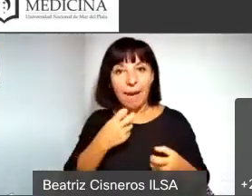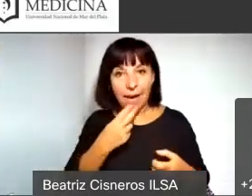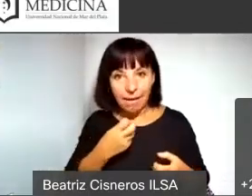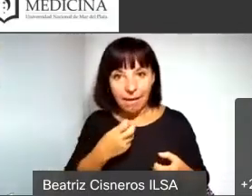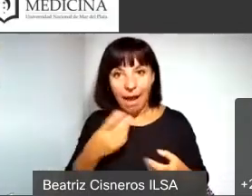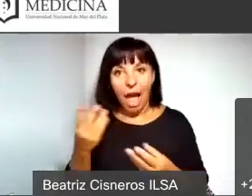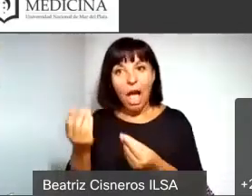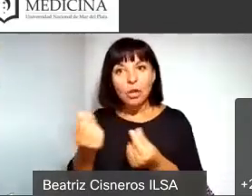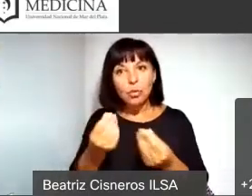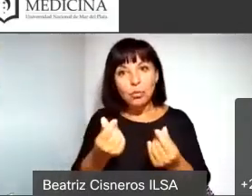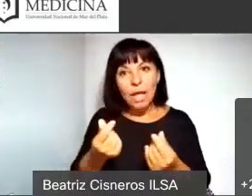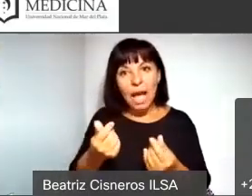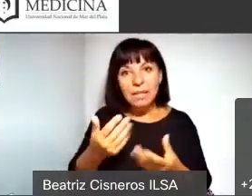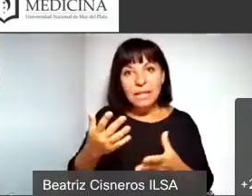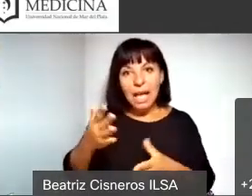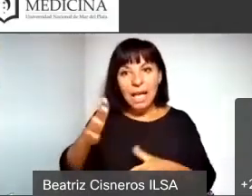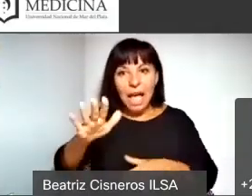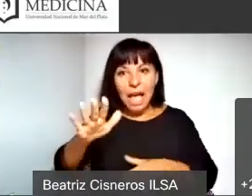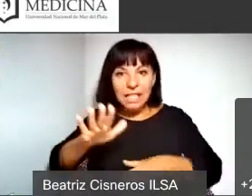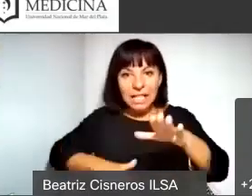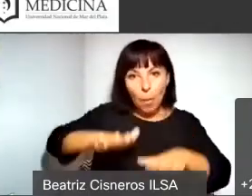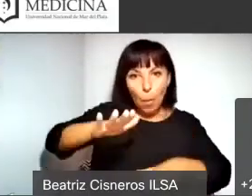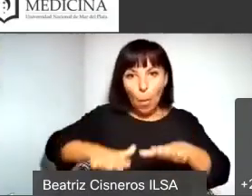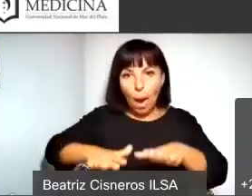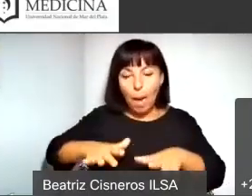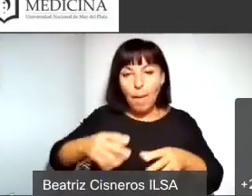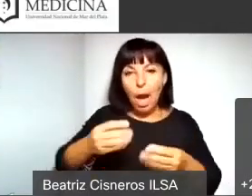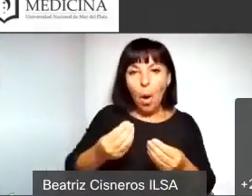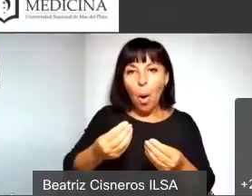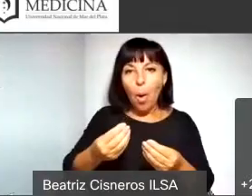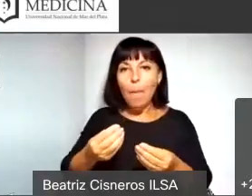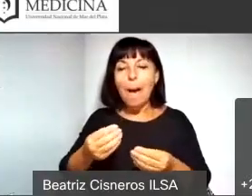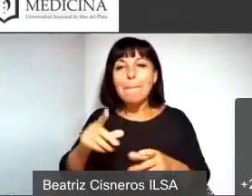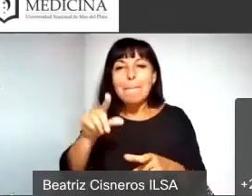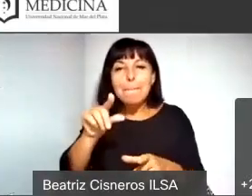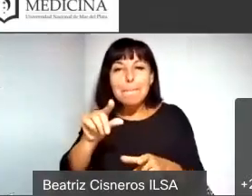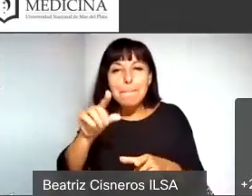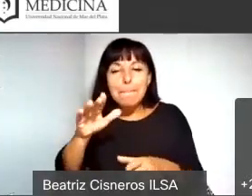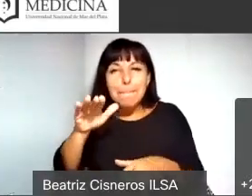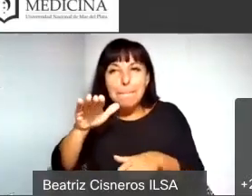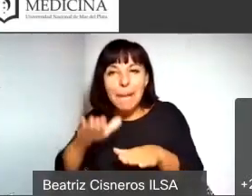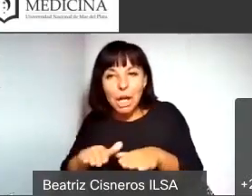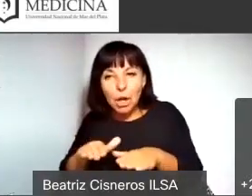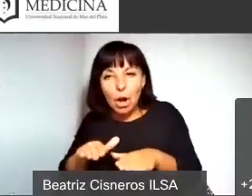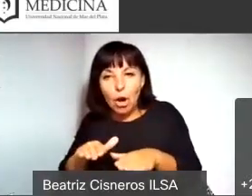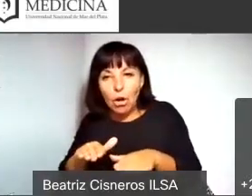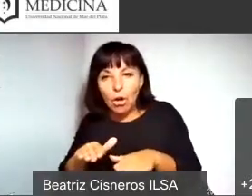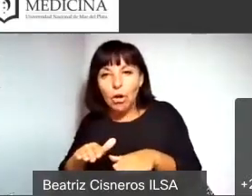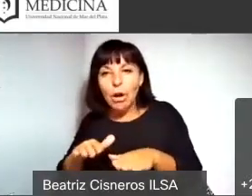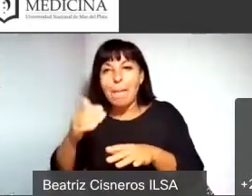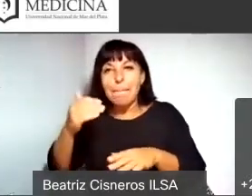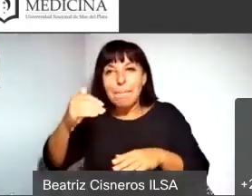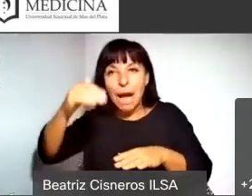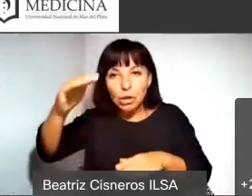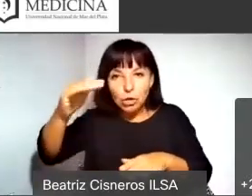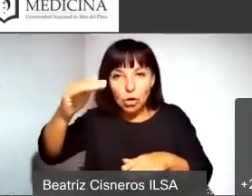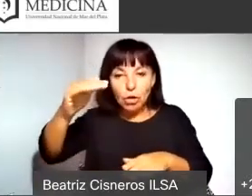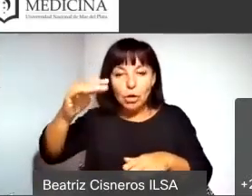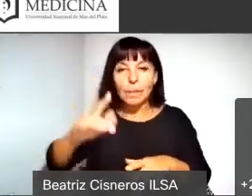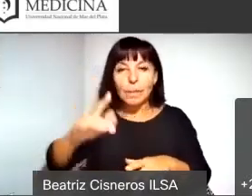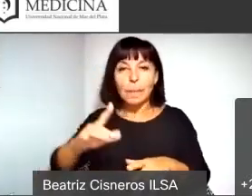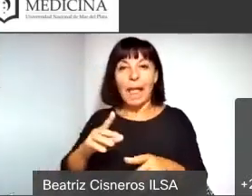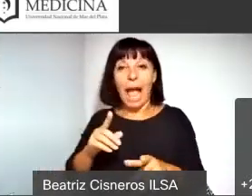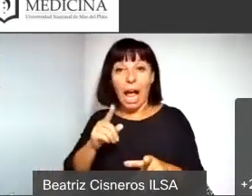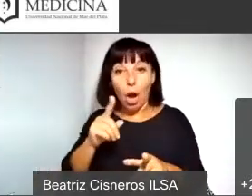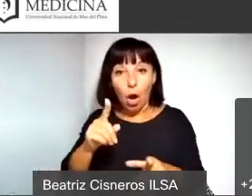transportan desde un lado de la membrana en el cual están en menor concentración a otro lado donde se encuentran en mayor concentración. Van en contra de